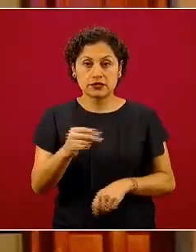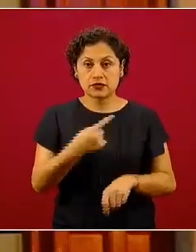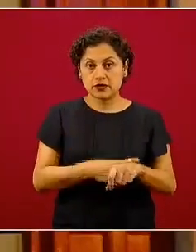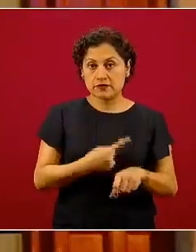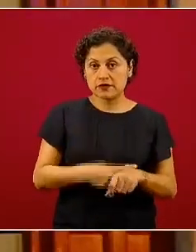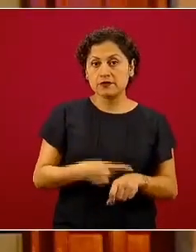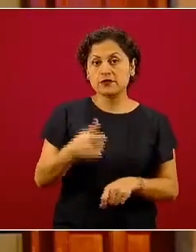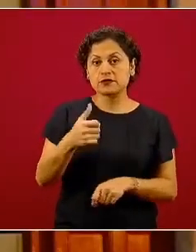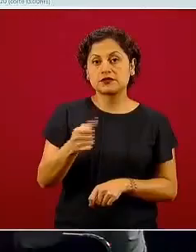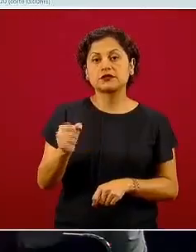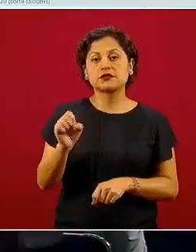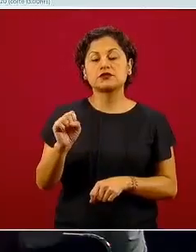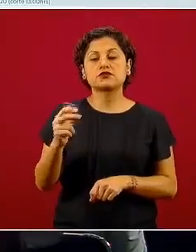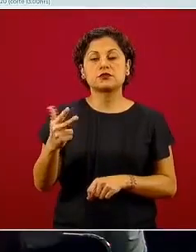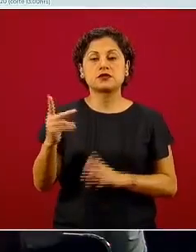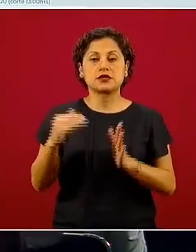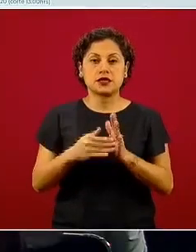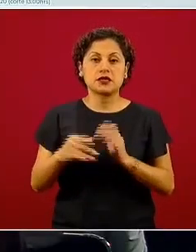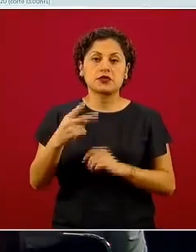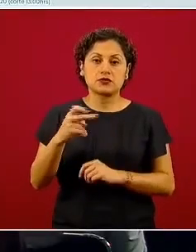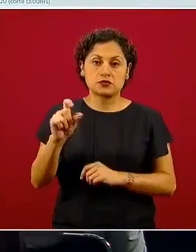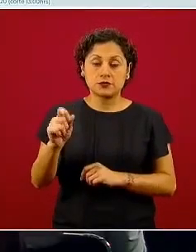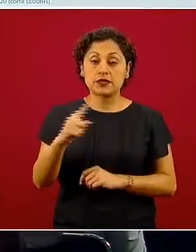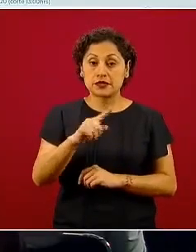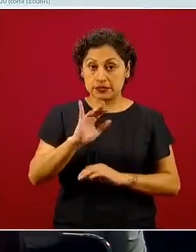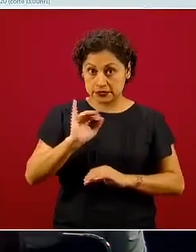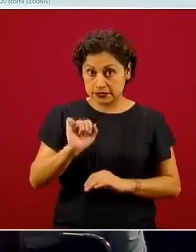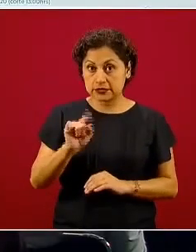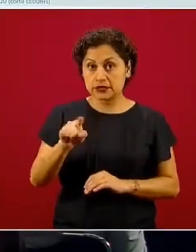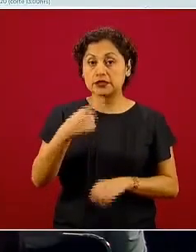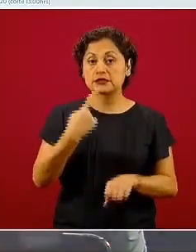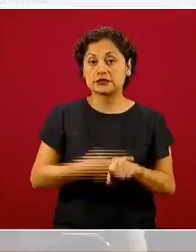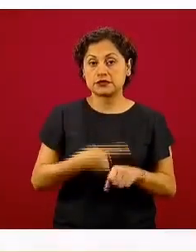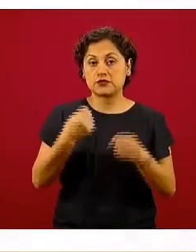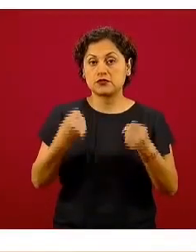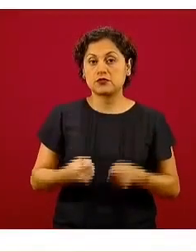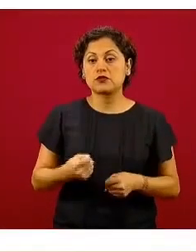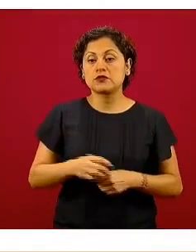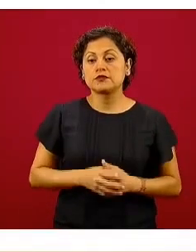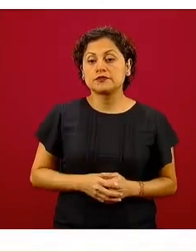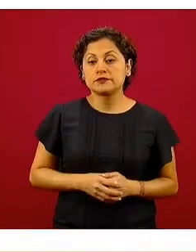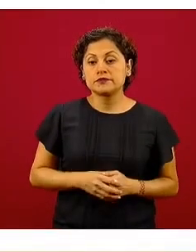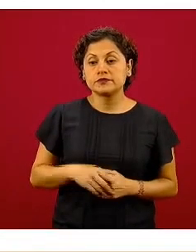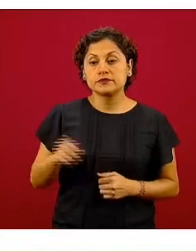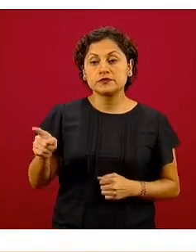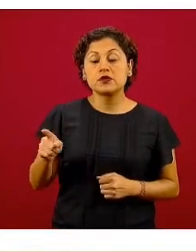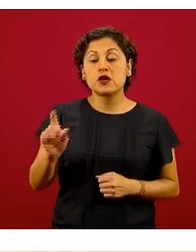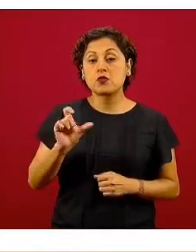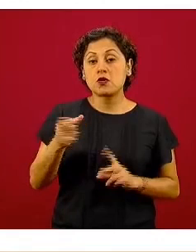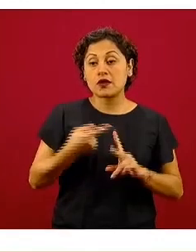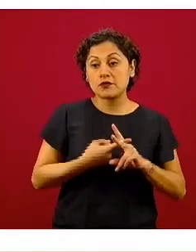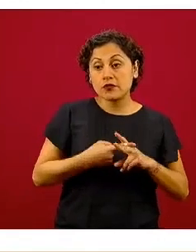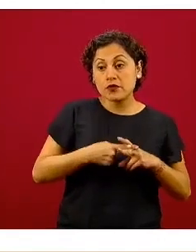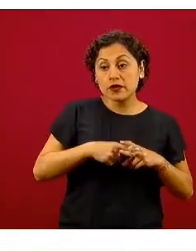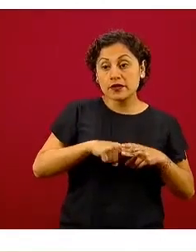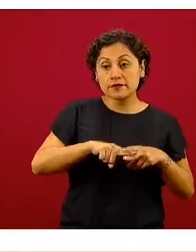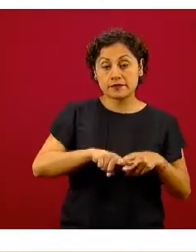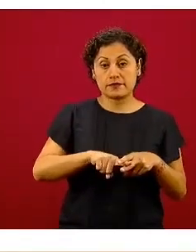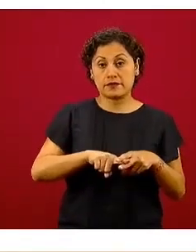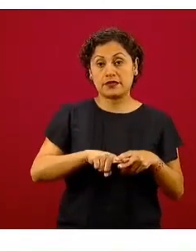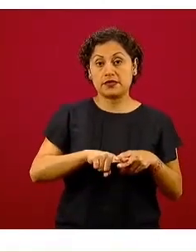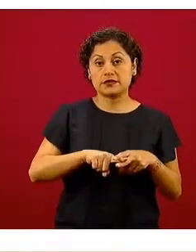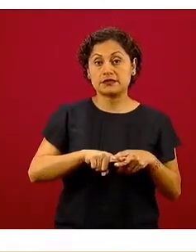68.620 confirmados, y cuando vemos, apilamos a ambos por fecha de inicio de síntomas, independientemente del